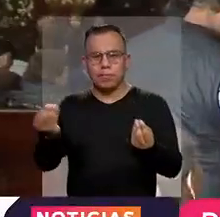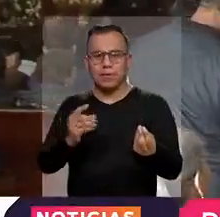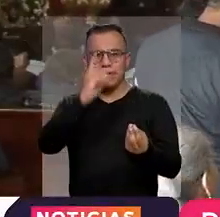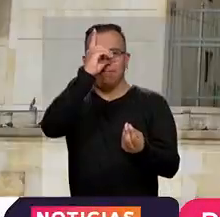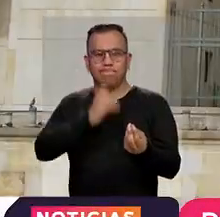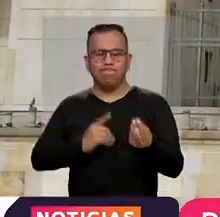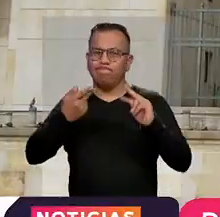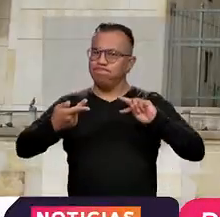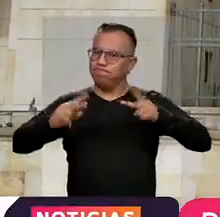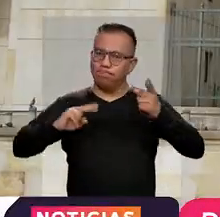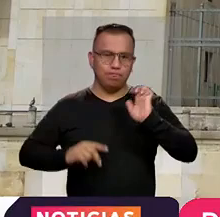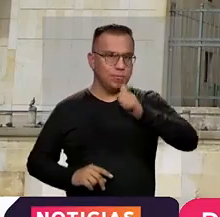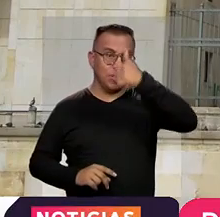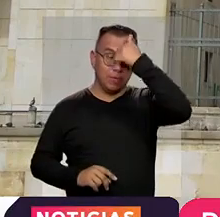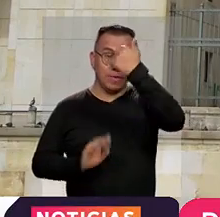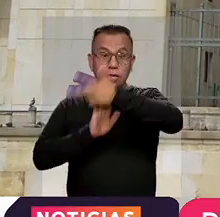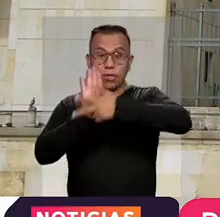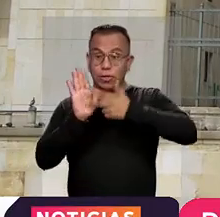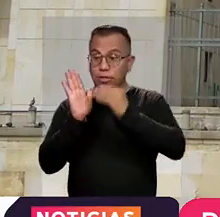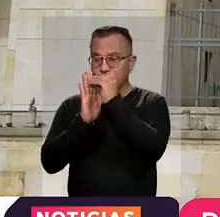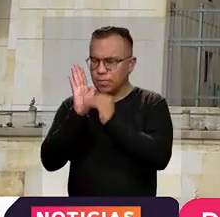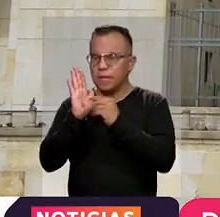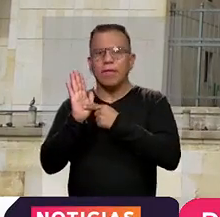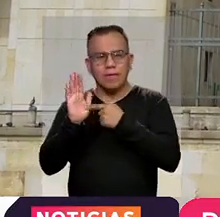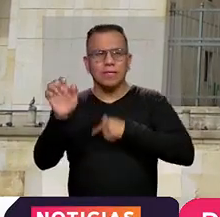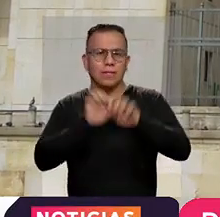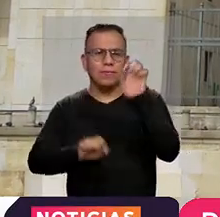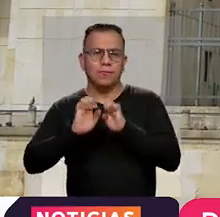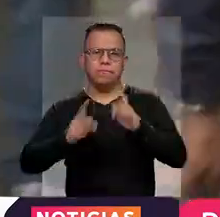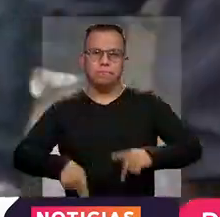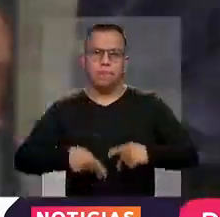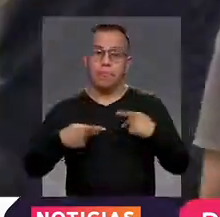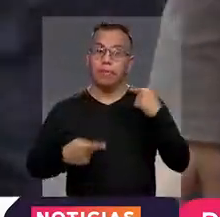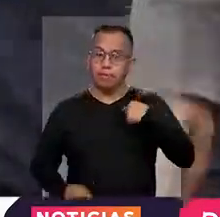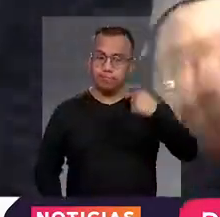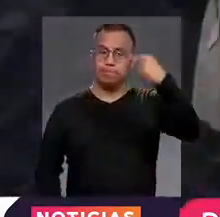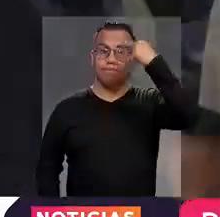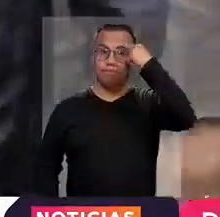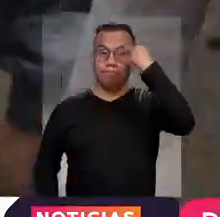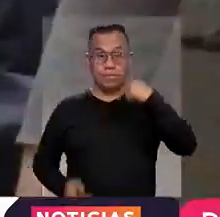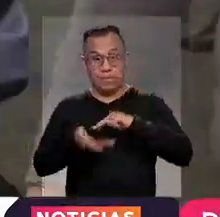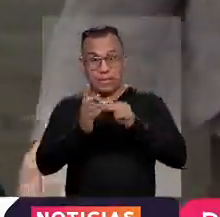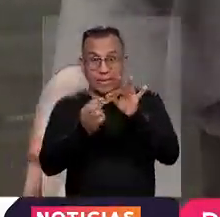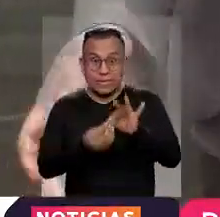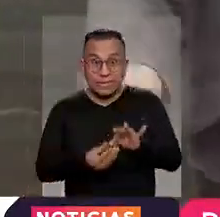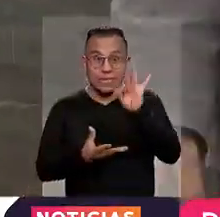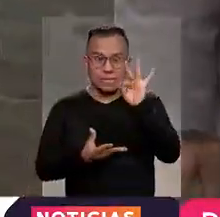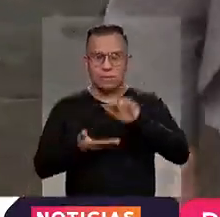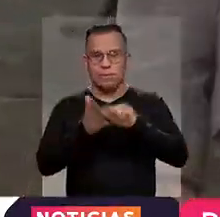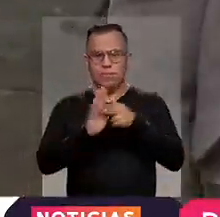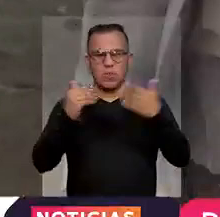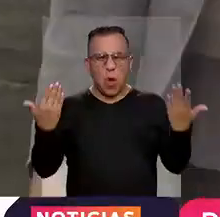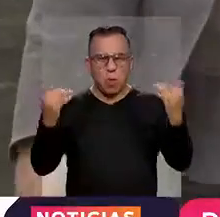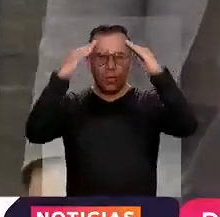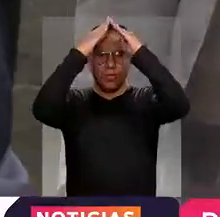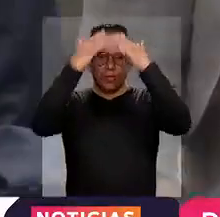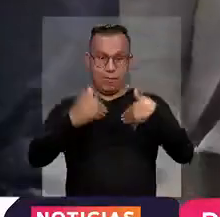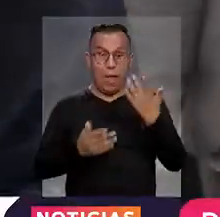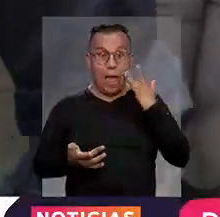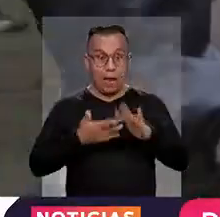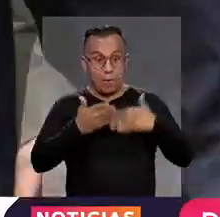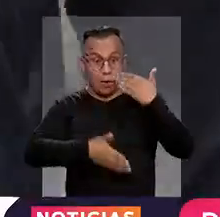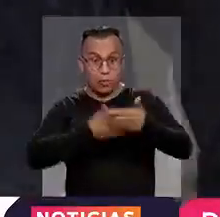decisión contradice el principio constitucional de la defensa a la vida y considera que la esencia del ser se manifiesta desde el momento